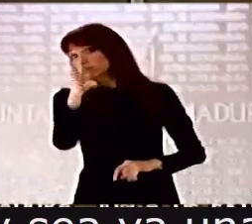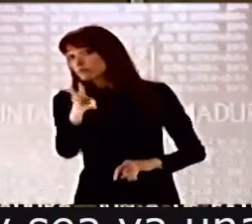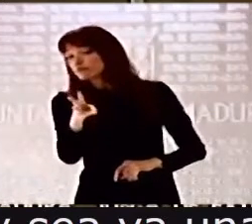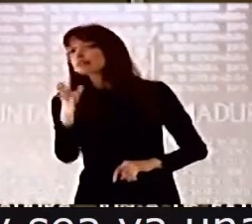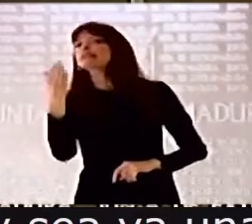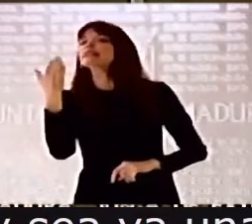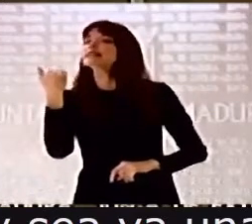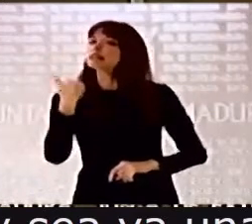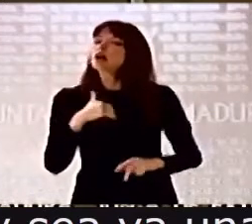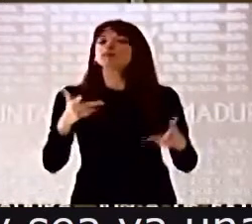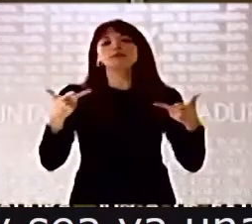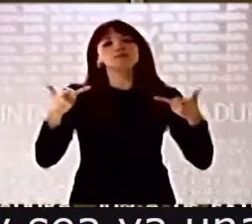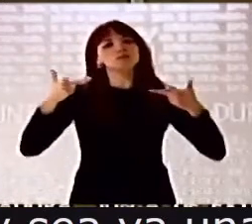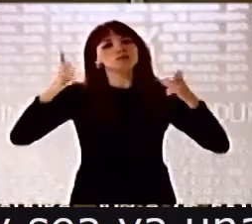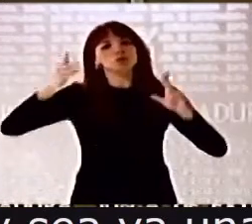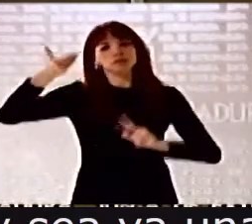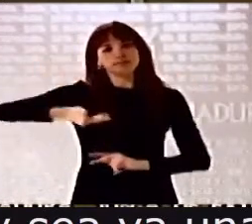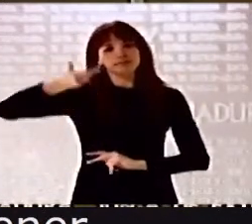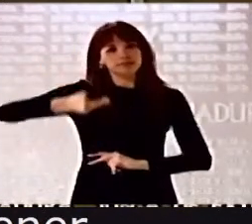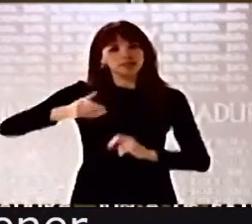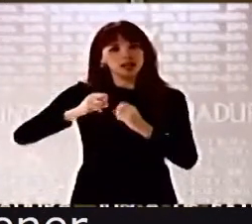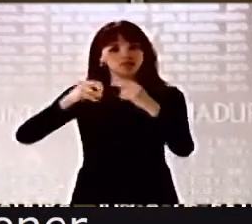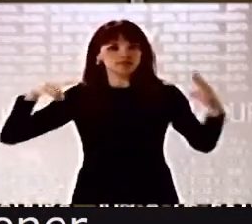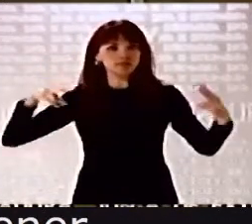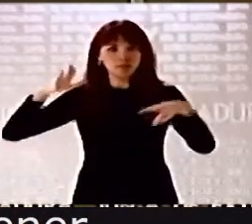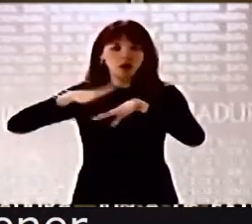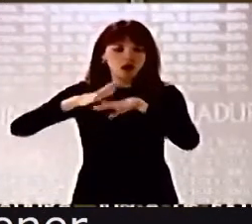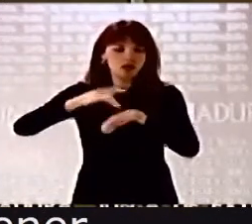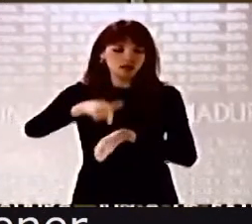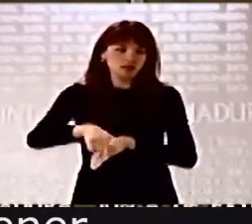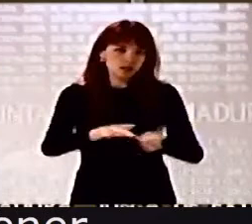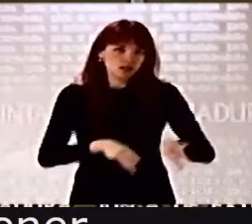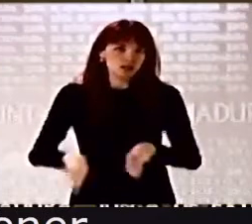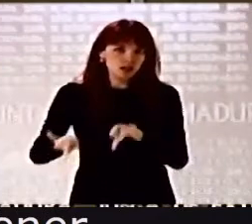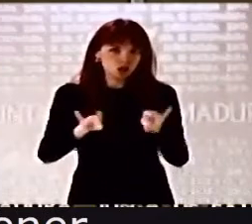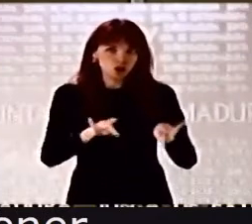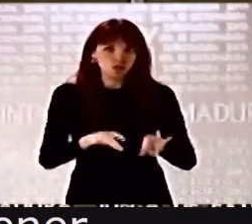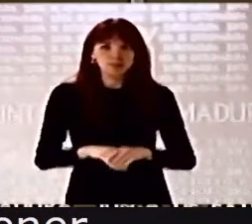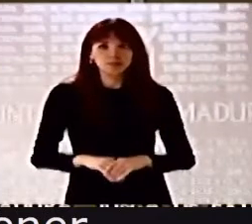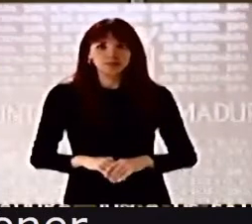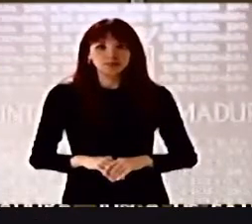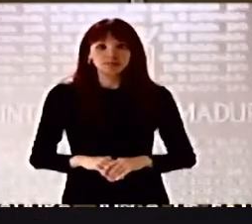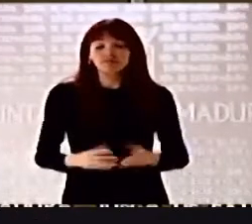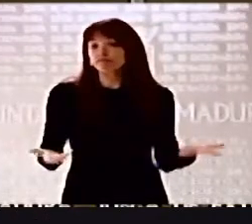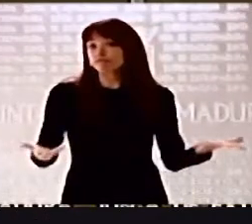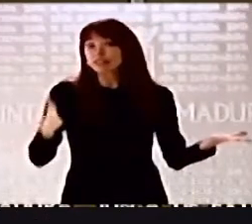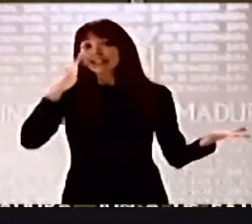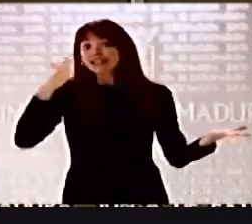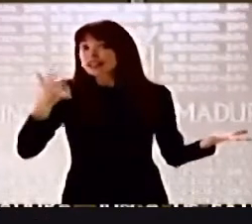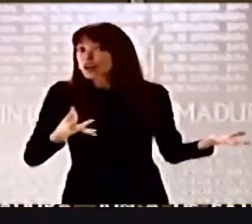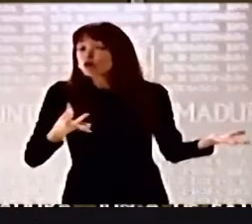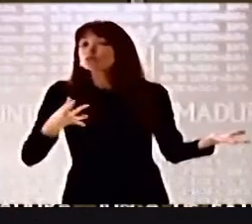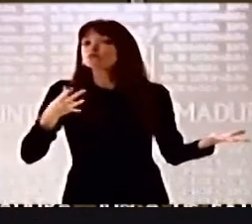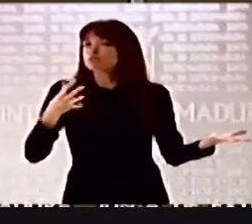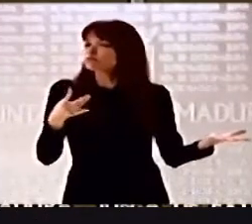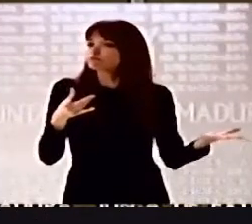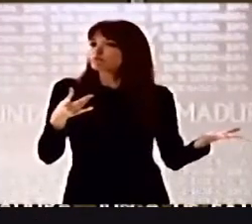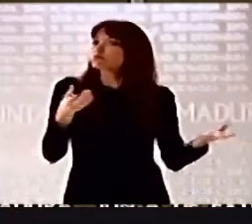disponible esa importante infraestructura para nuestra región. Van, yo creo que razonablemente